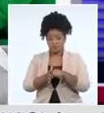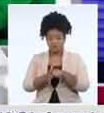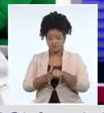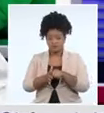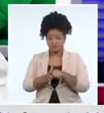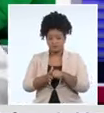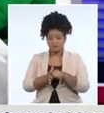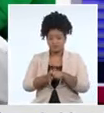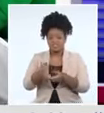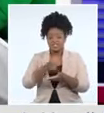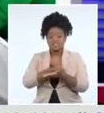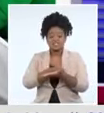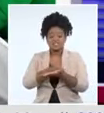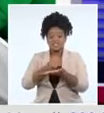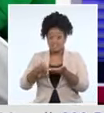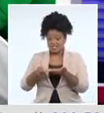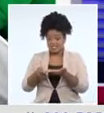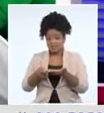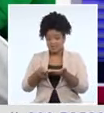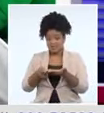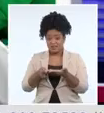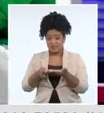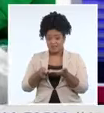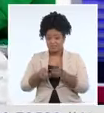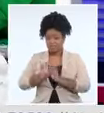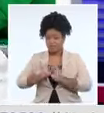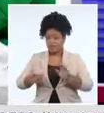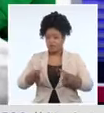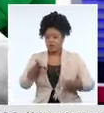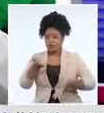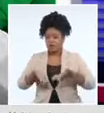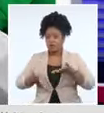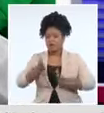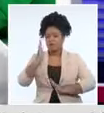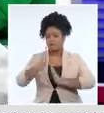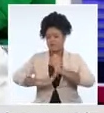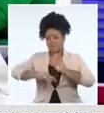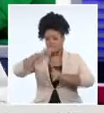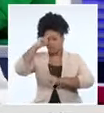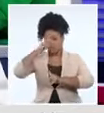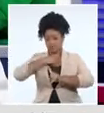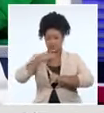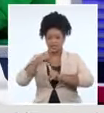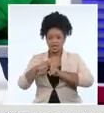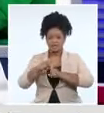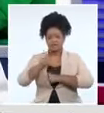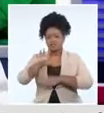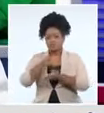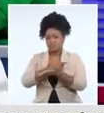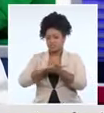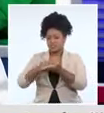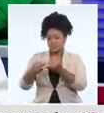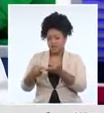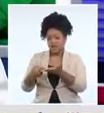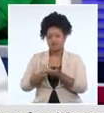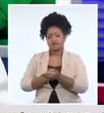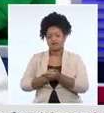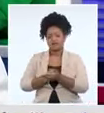durante la semana. Hemos comparado las 2 últimas semanas, las 5 últimas semanas, hemos comparado